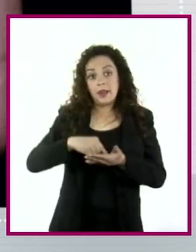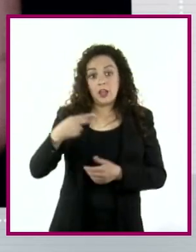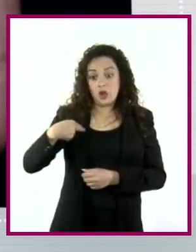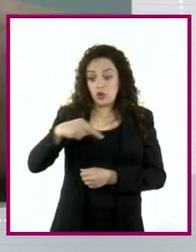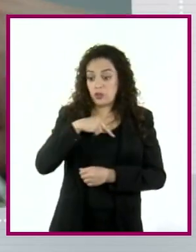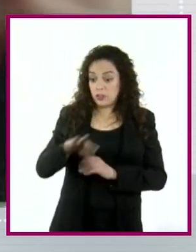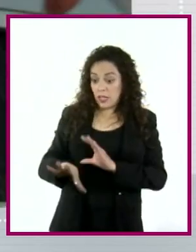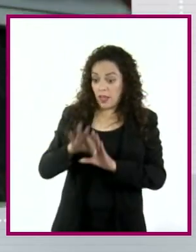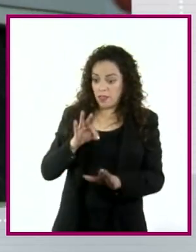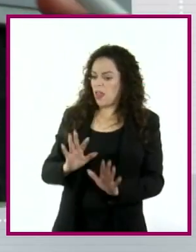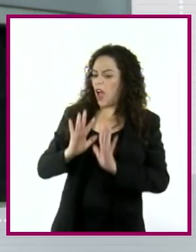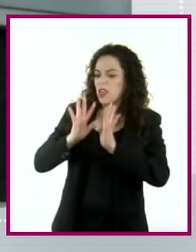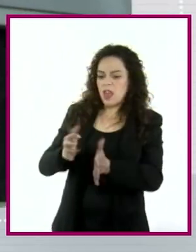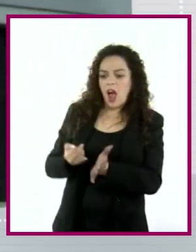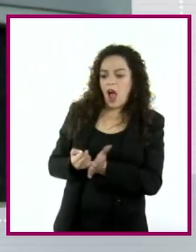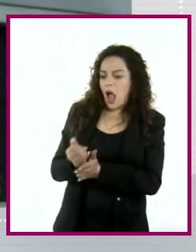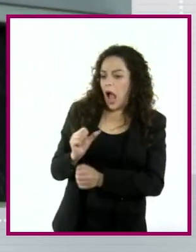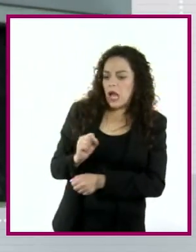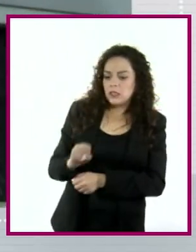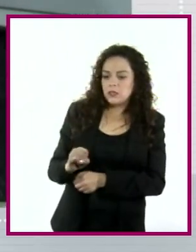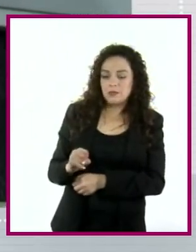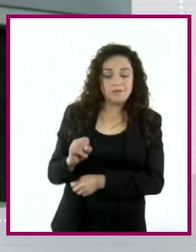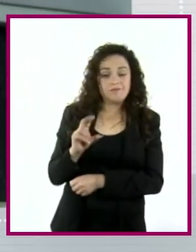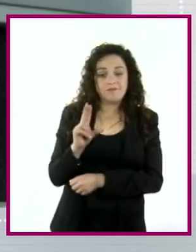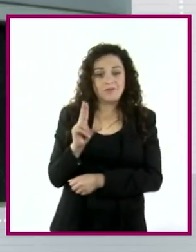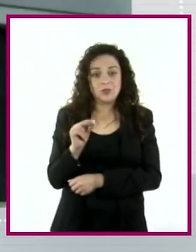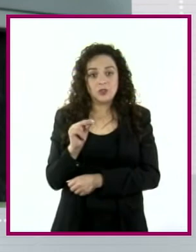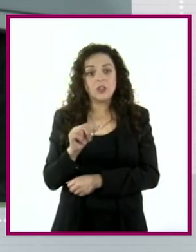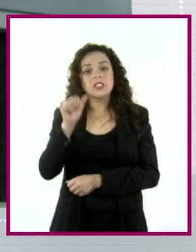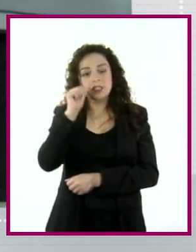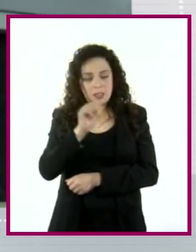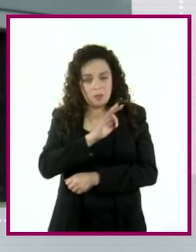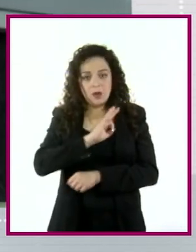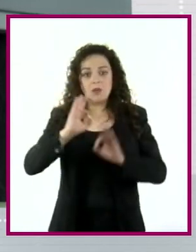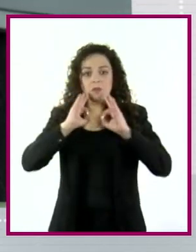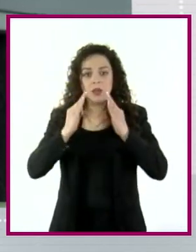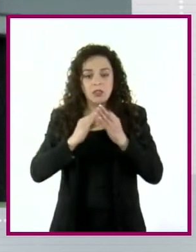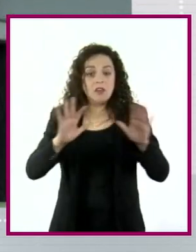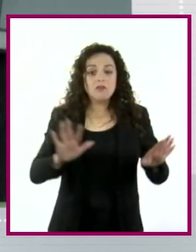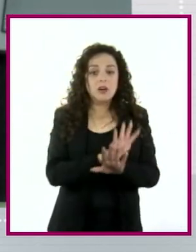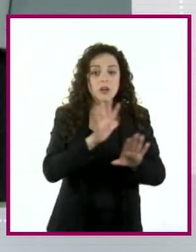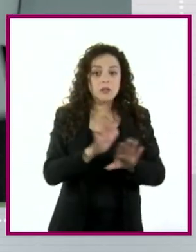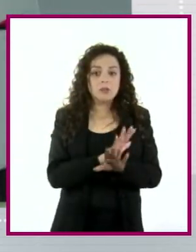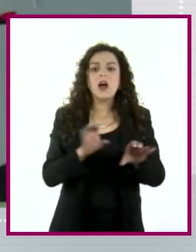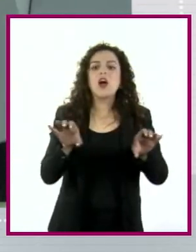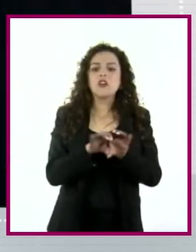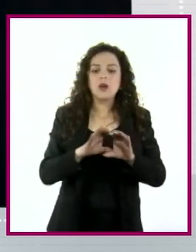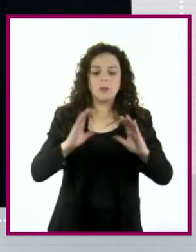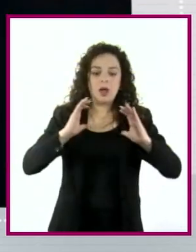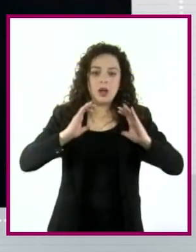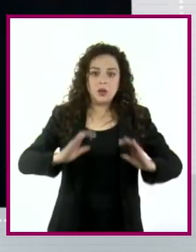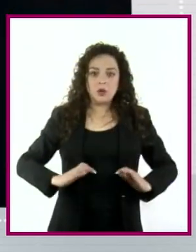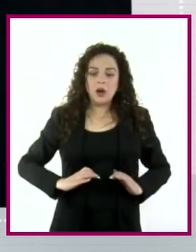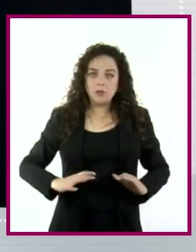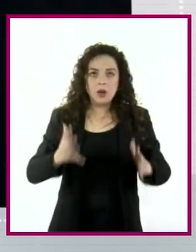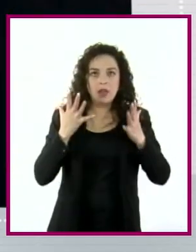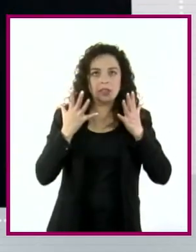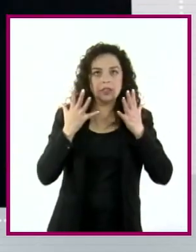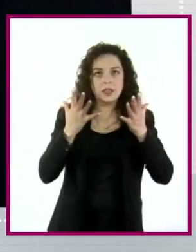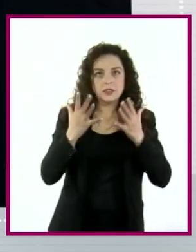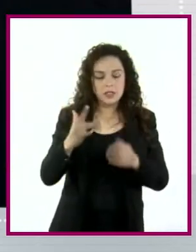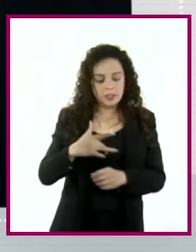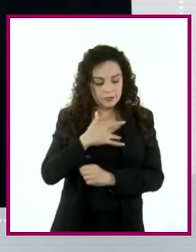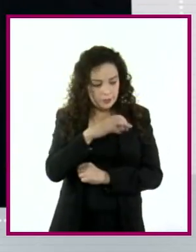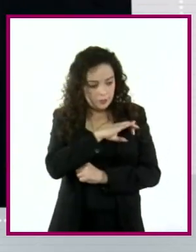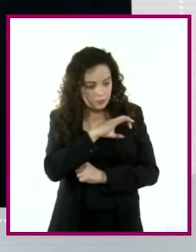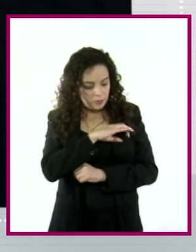son definitivas, pero siempre vamos a tener la posibilidad de cambiar nuestros cuerpos, nuestros deseos, nuestros afectos, nuestra